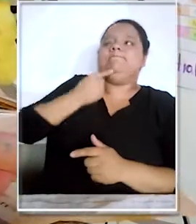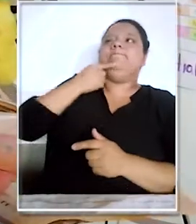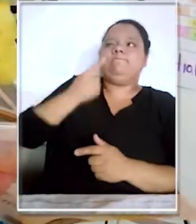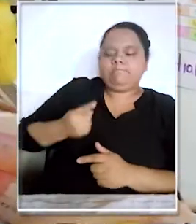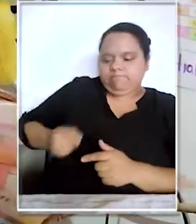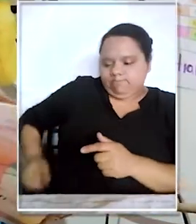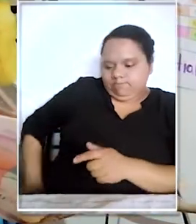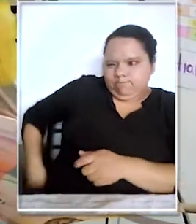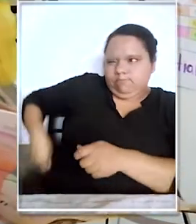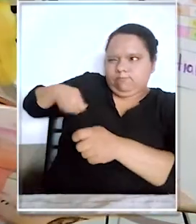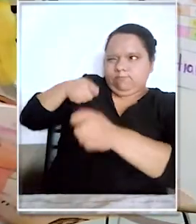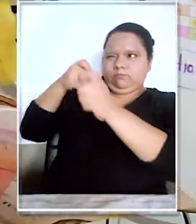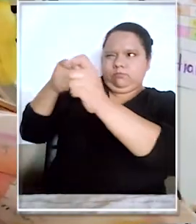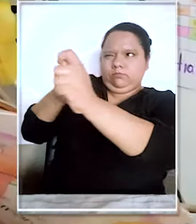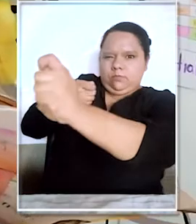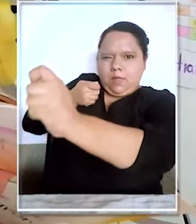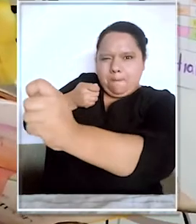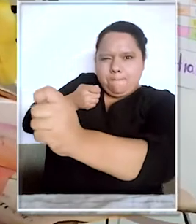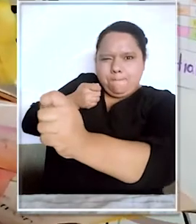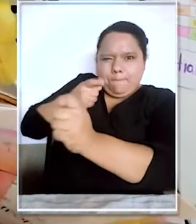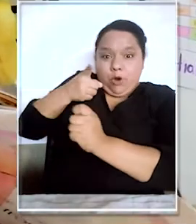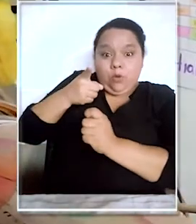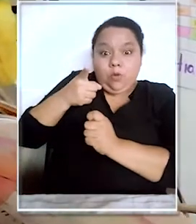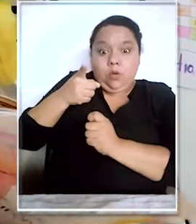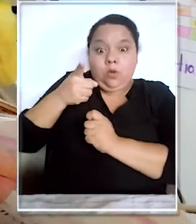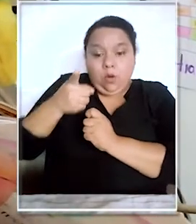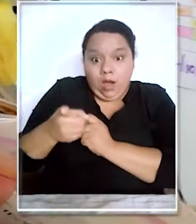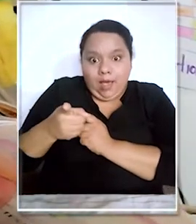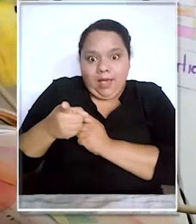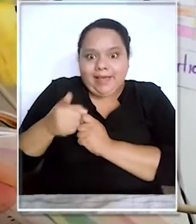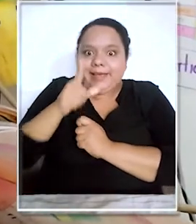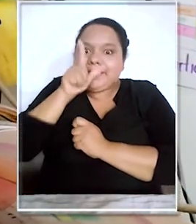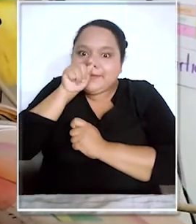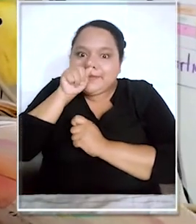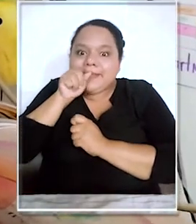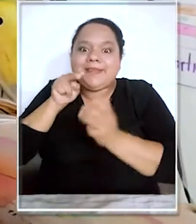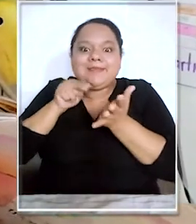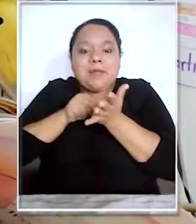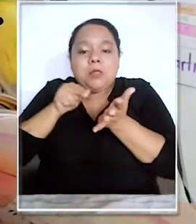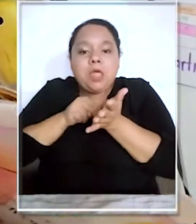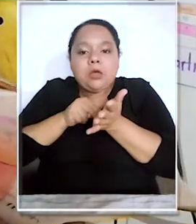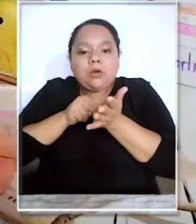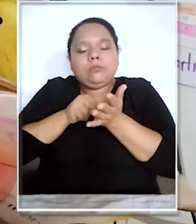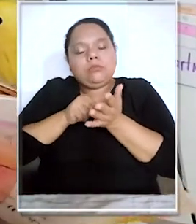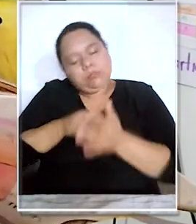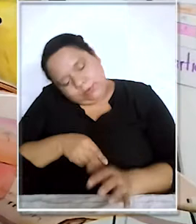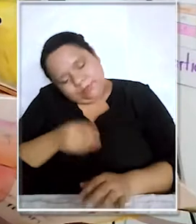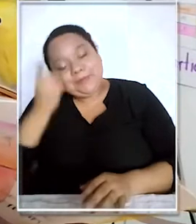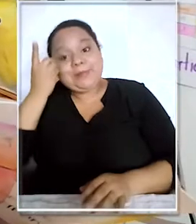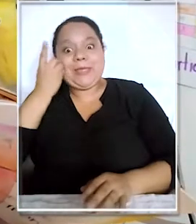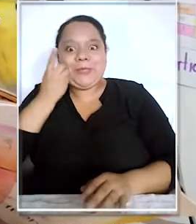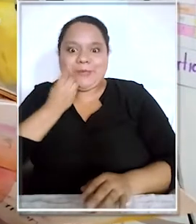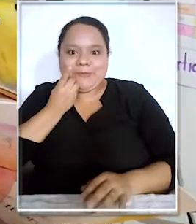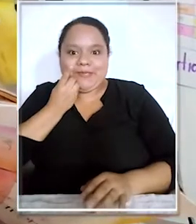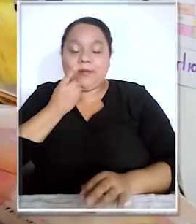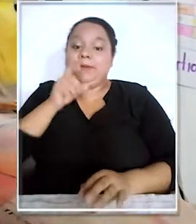honda y lanzándole una piedra, acertó a darle al zanate, que allí mismo quedó dormido.